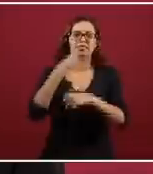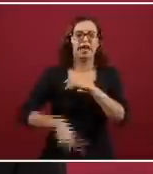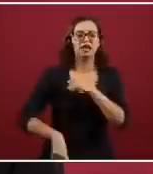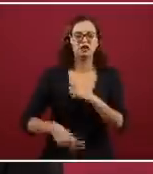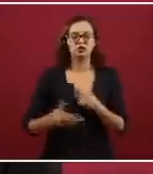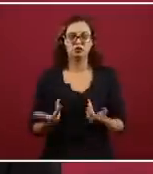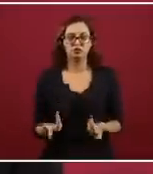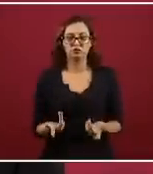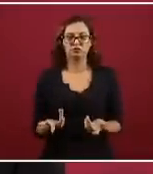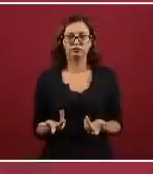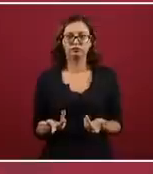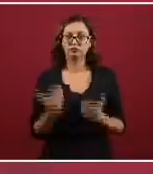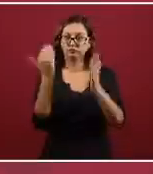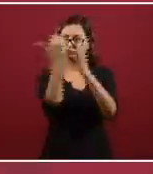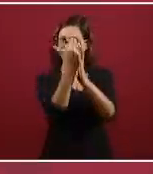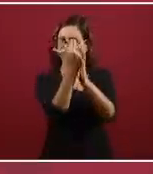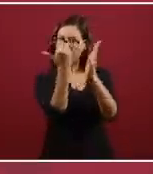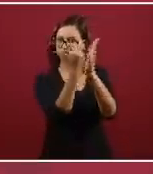Y ya la agenda